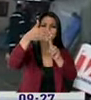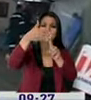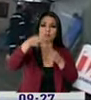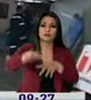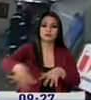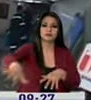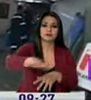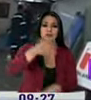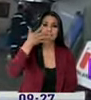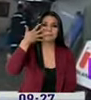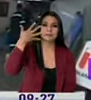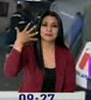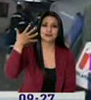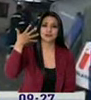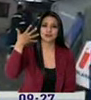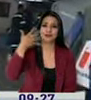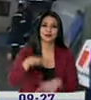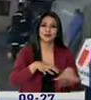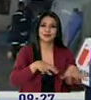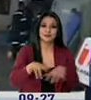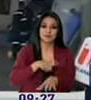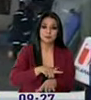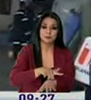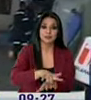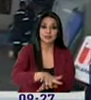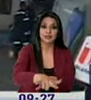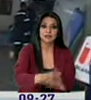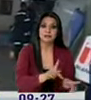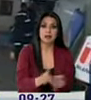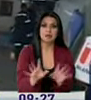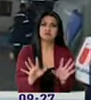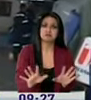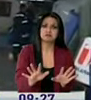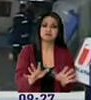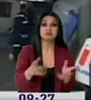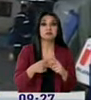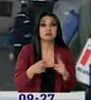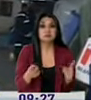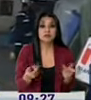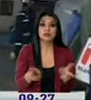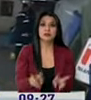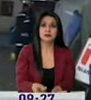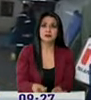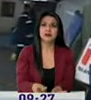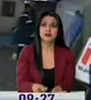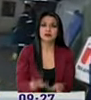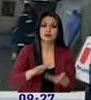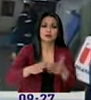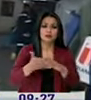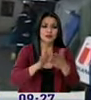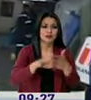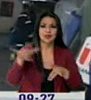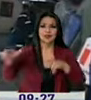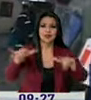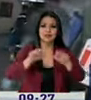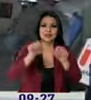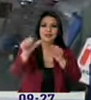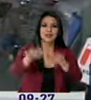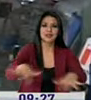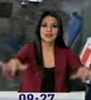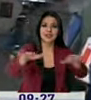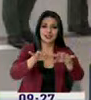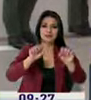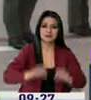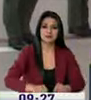en la Amazonía ecuatoriana, operando en pistas que no son preparadas y uniendo a las comunidades que están más alejadas